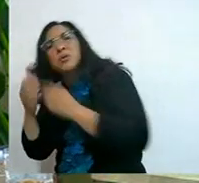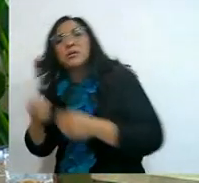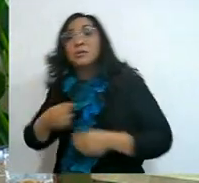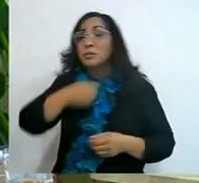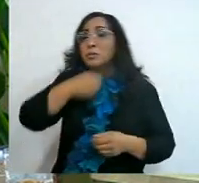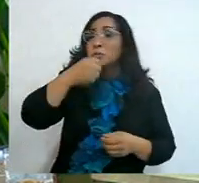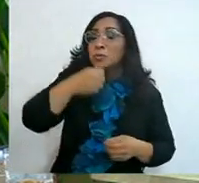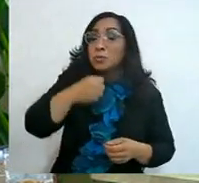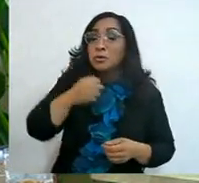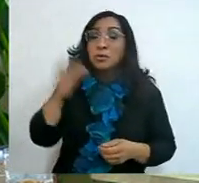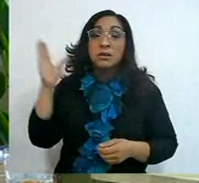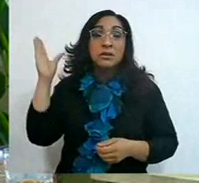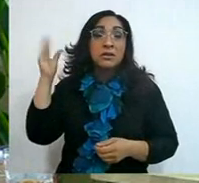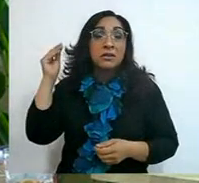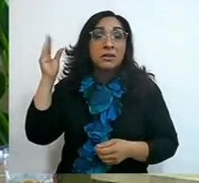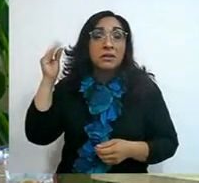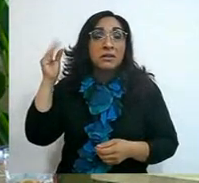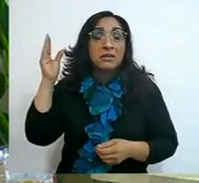Empezamos a oír.